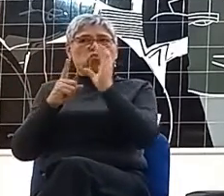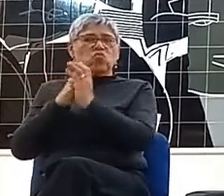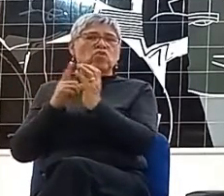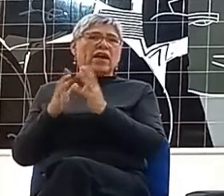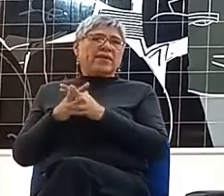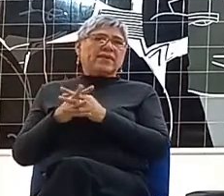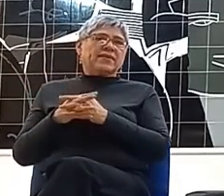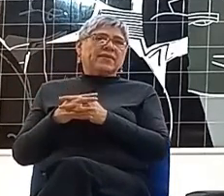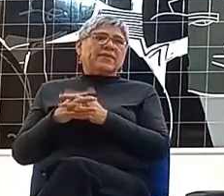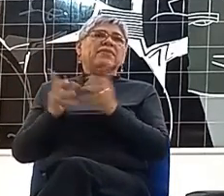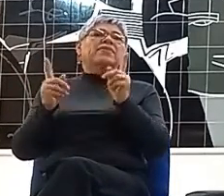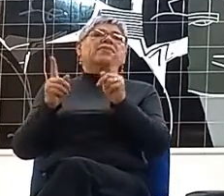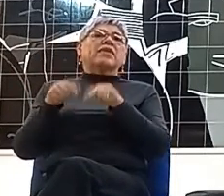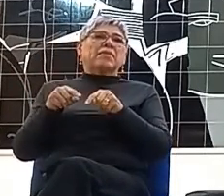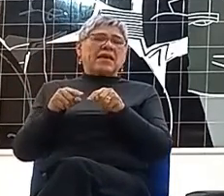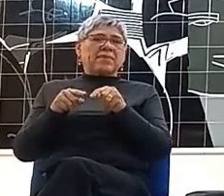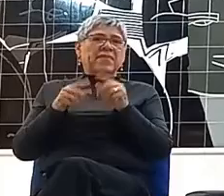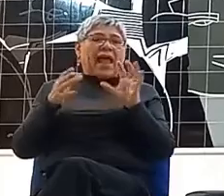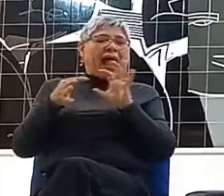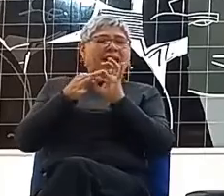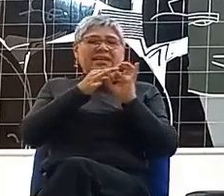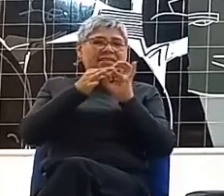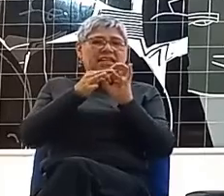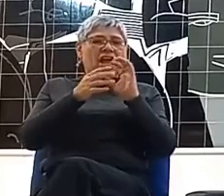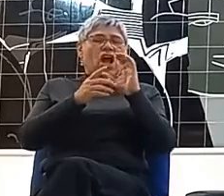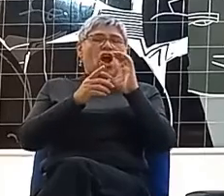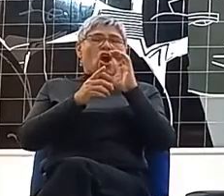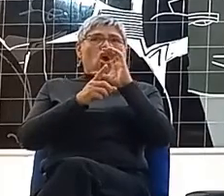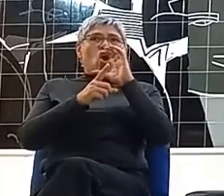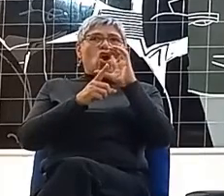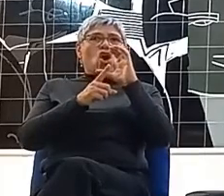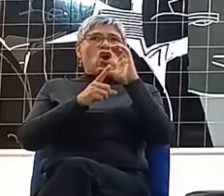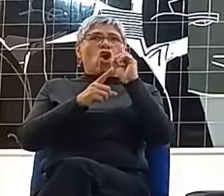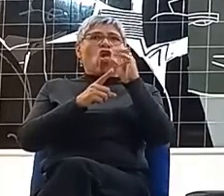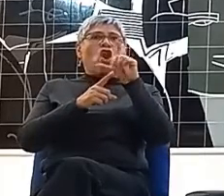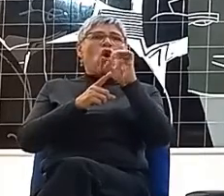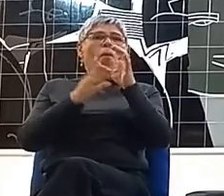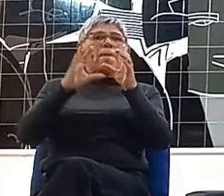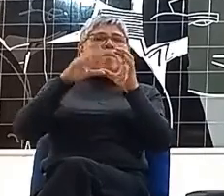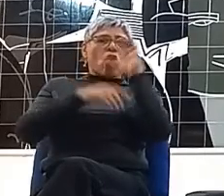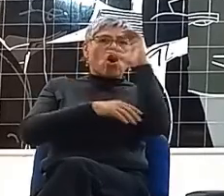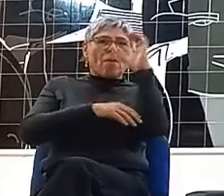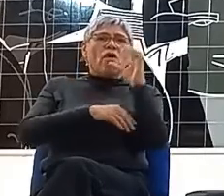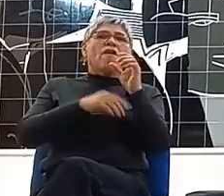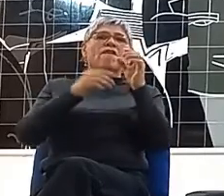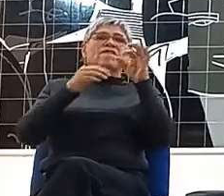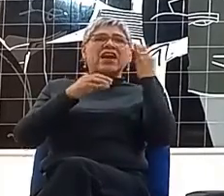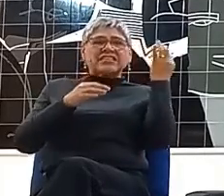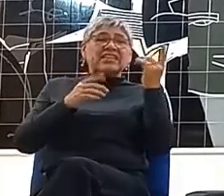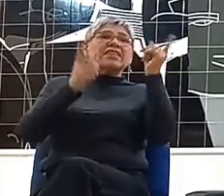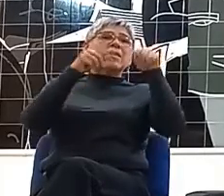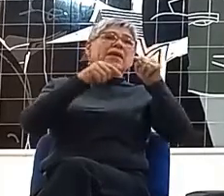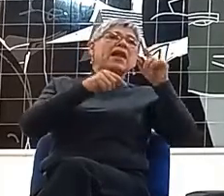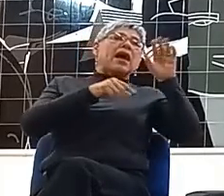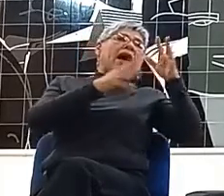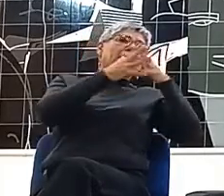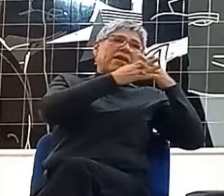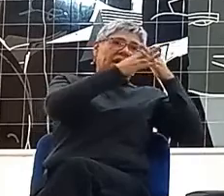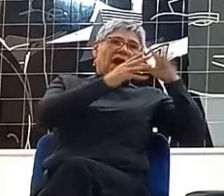cultural, la Alianza Colombo-Francesa, el Centro Colombo-Americano, pues era seguir